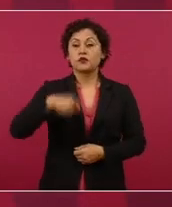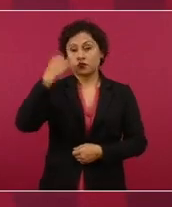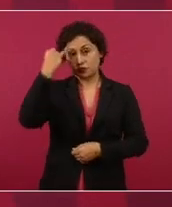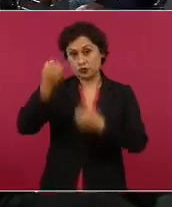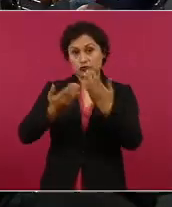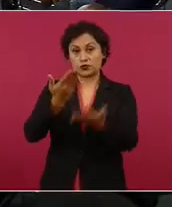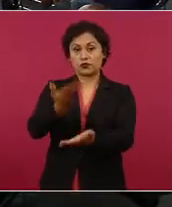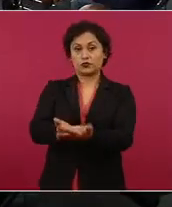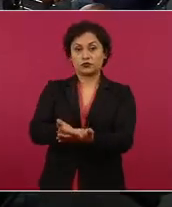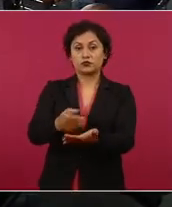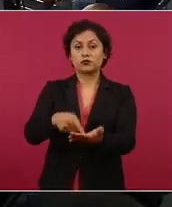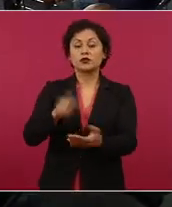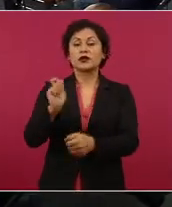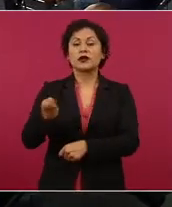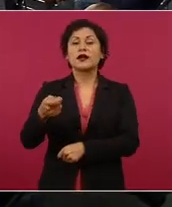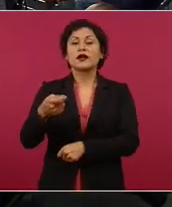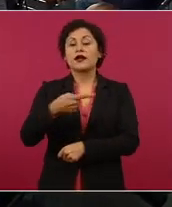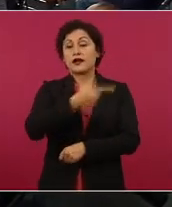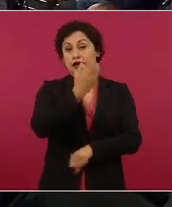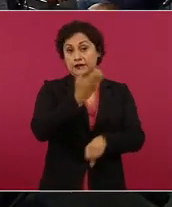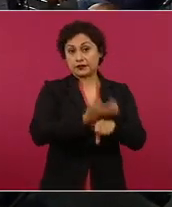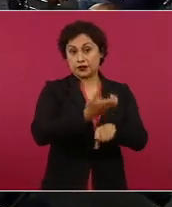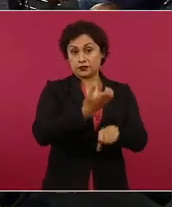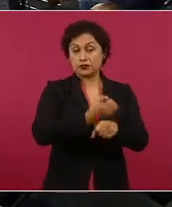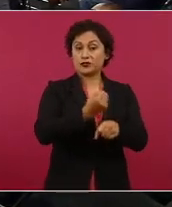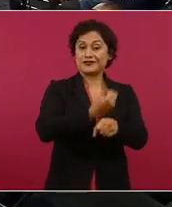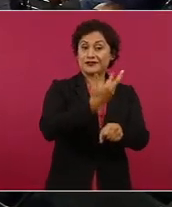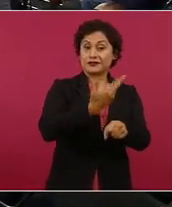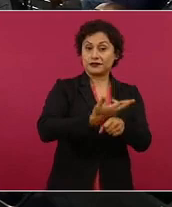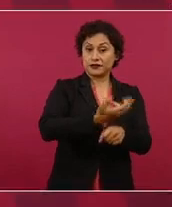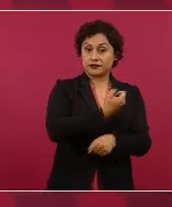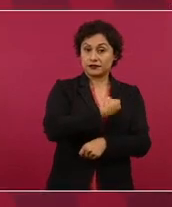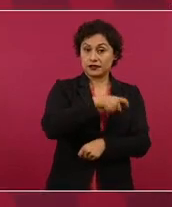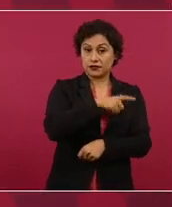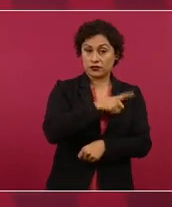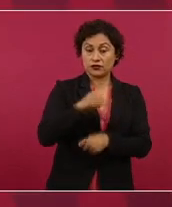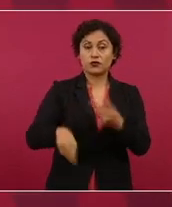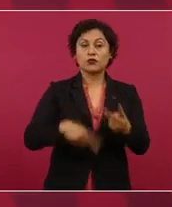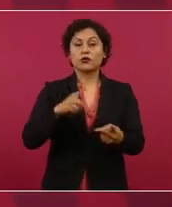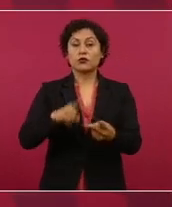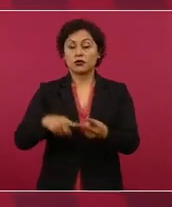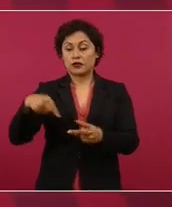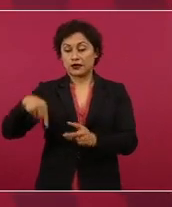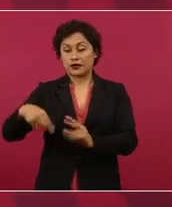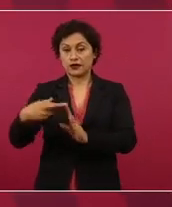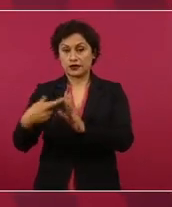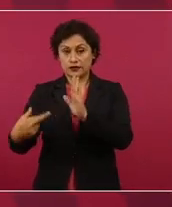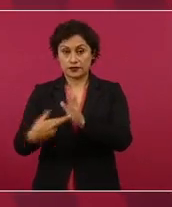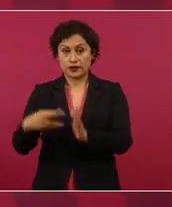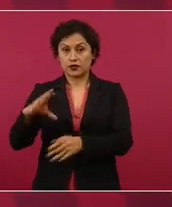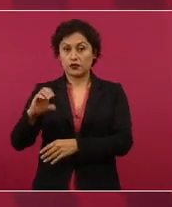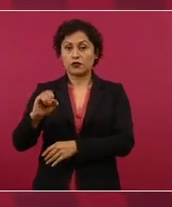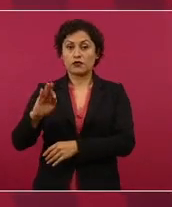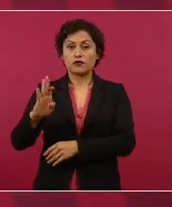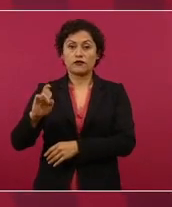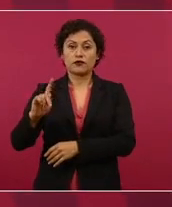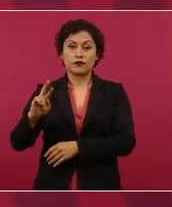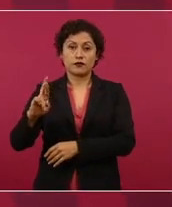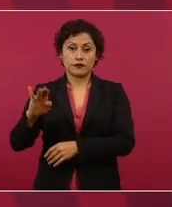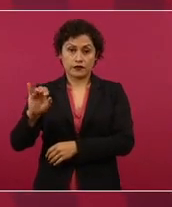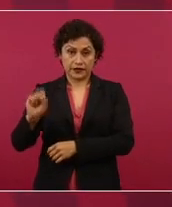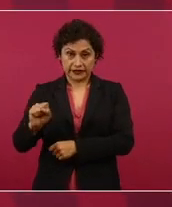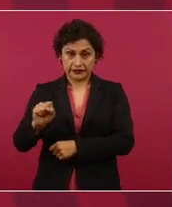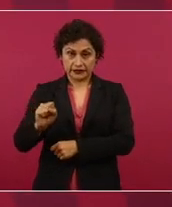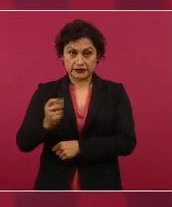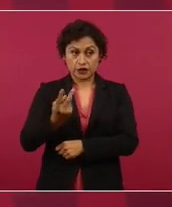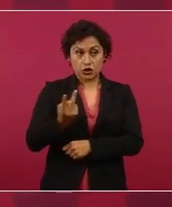de Salud de Estados Unidos y la COFEPRIS de México lleven a